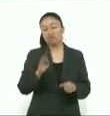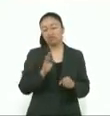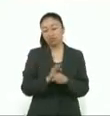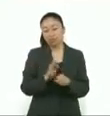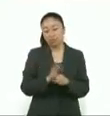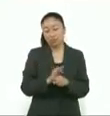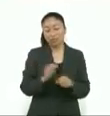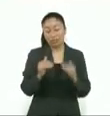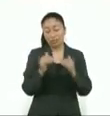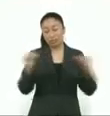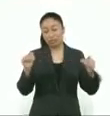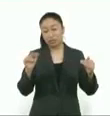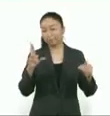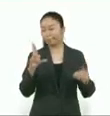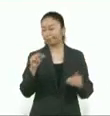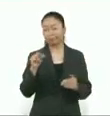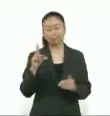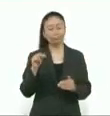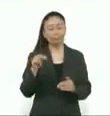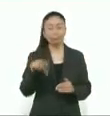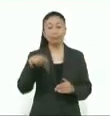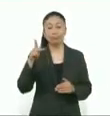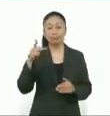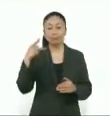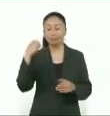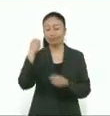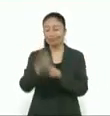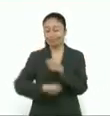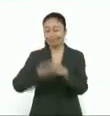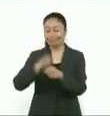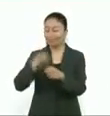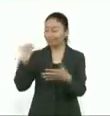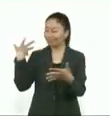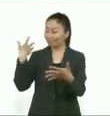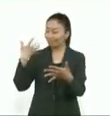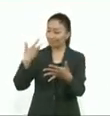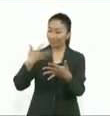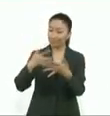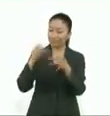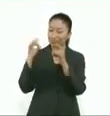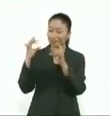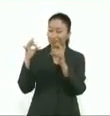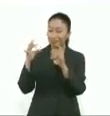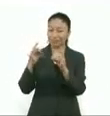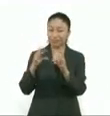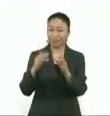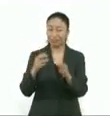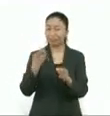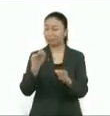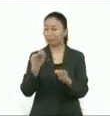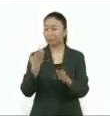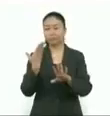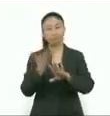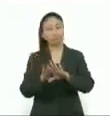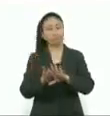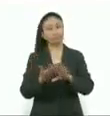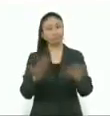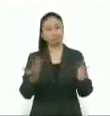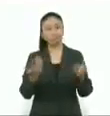derechos de las mujeres, cuando por años y en los hechos han actuado exactamente al